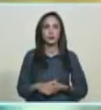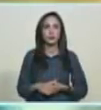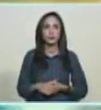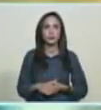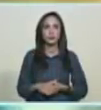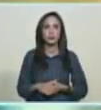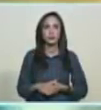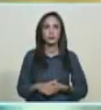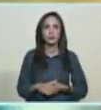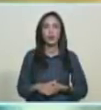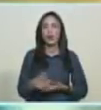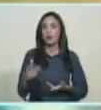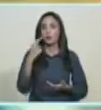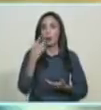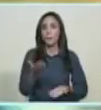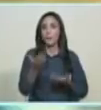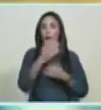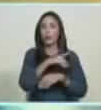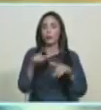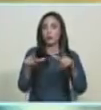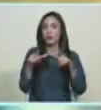Estos certificados en oro